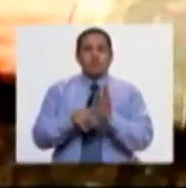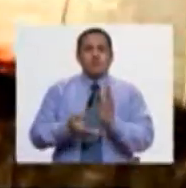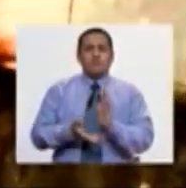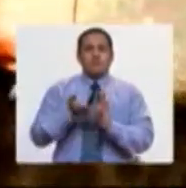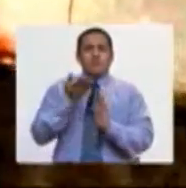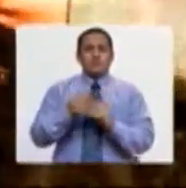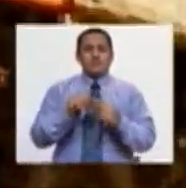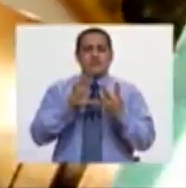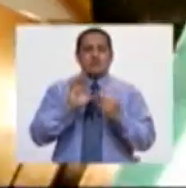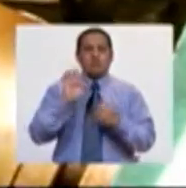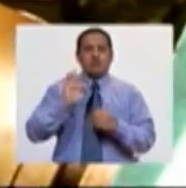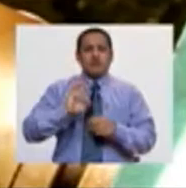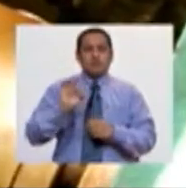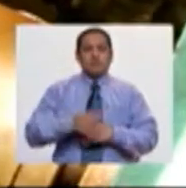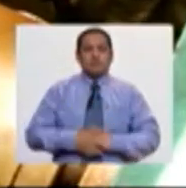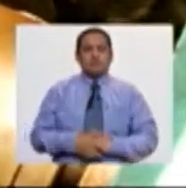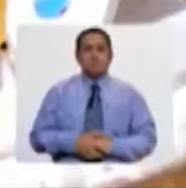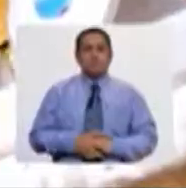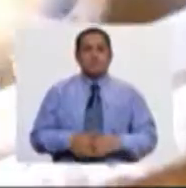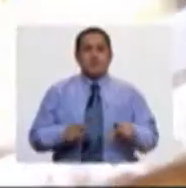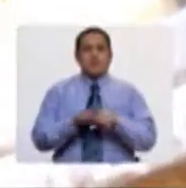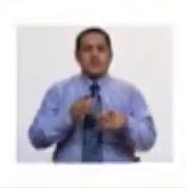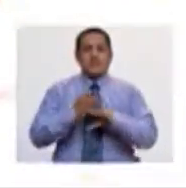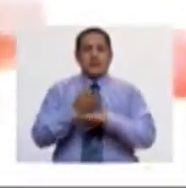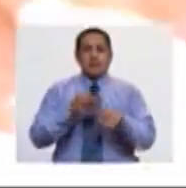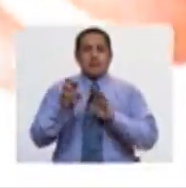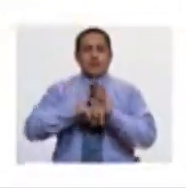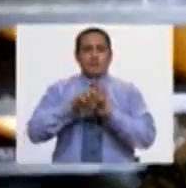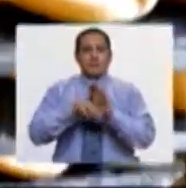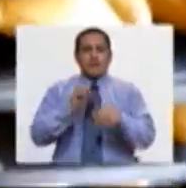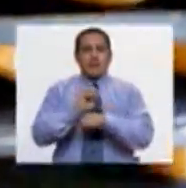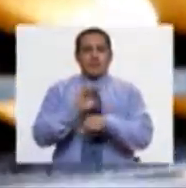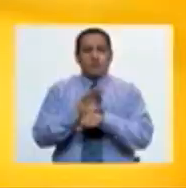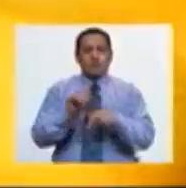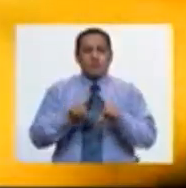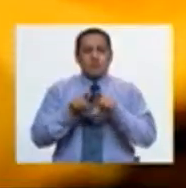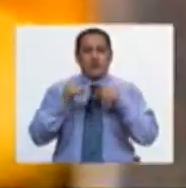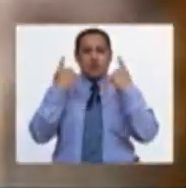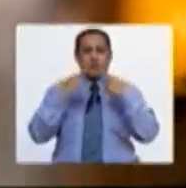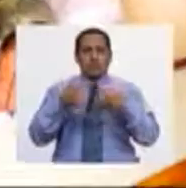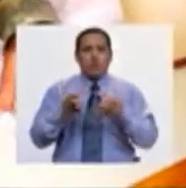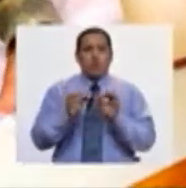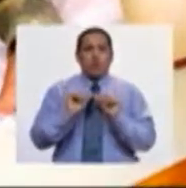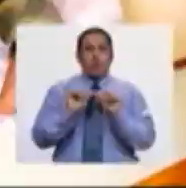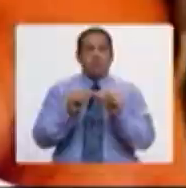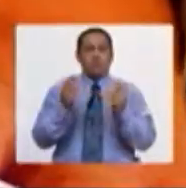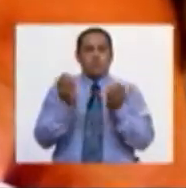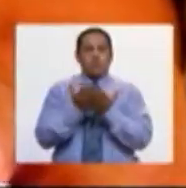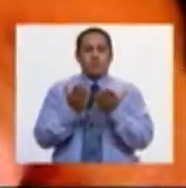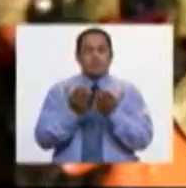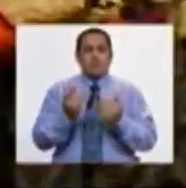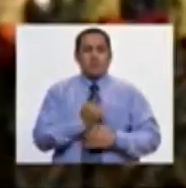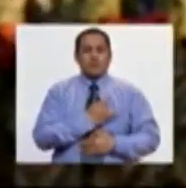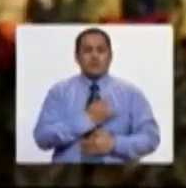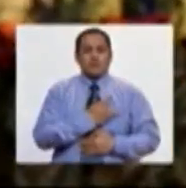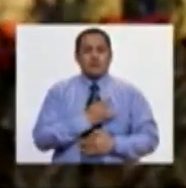fue incrementada en 70%. Además de acceder al programa de capacitación tecnológica o seguir carreras técnicas